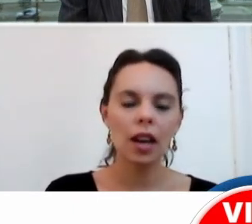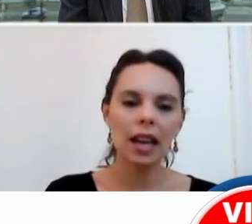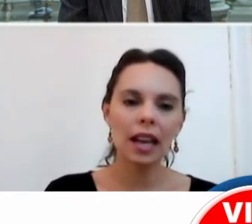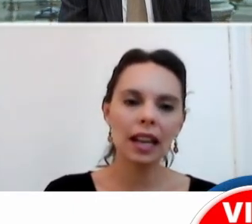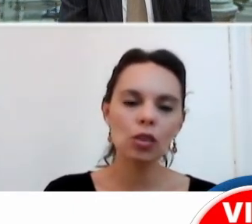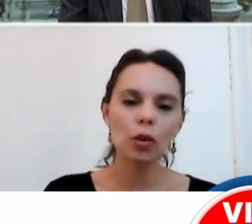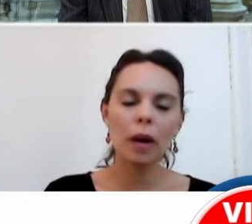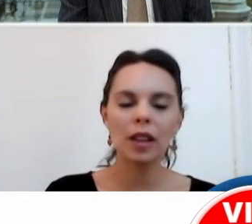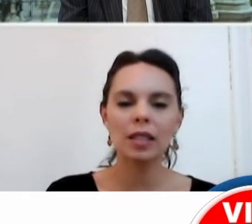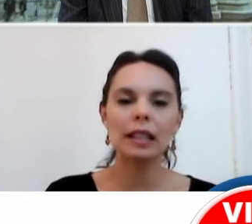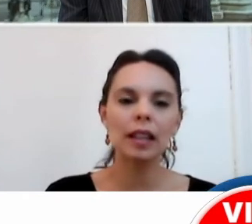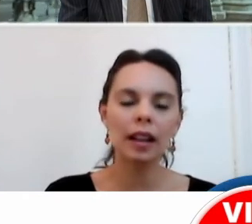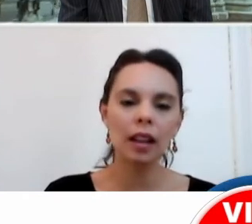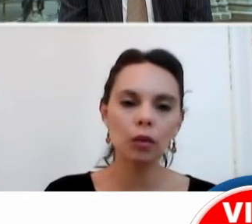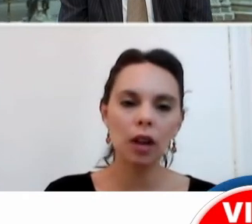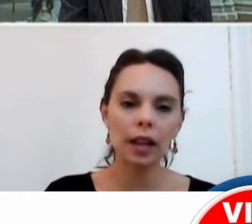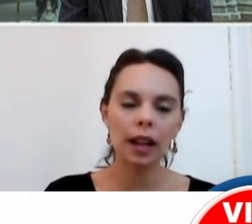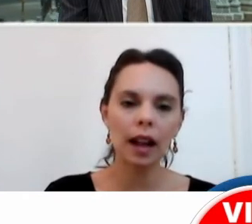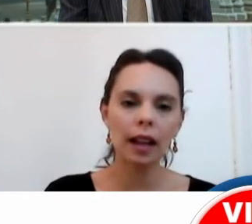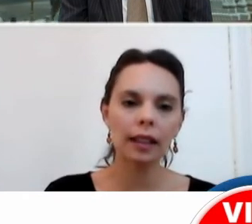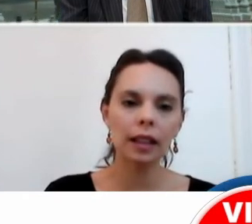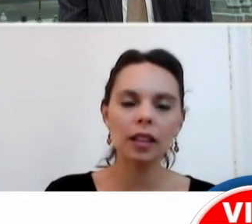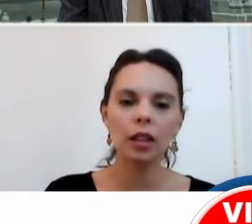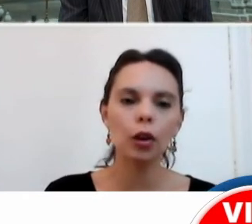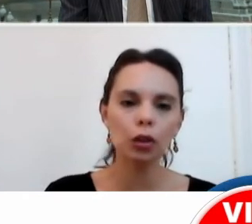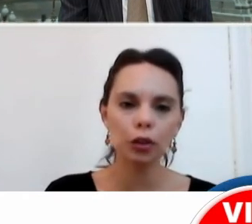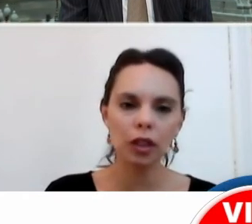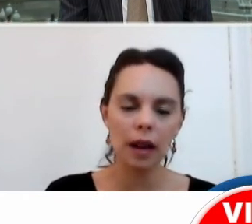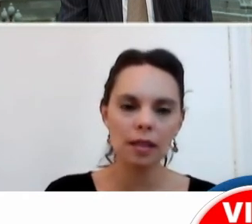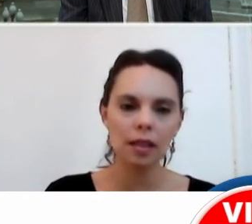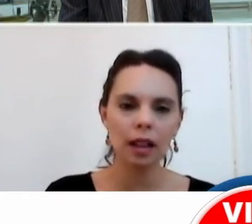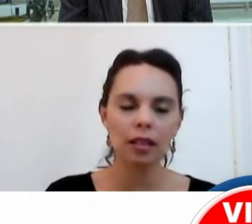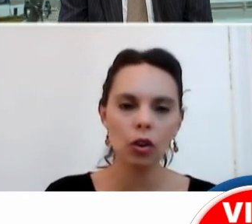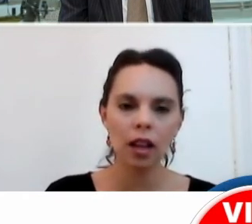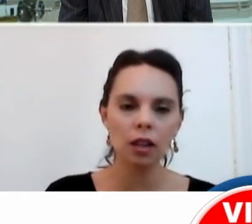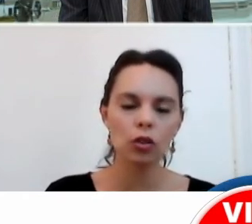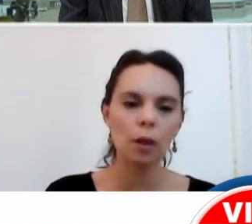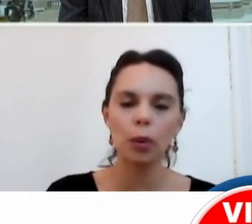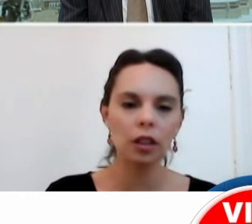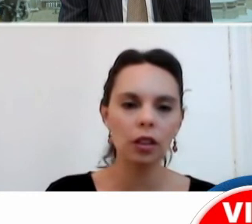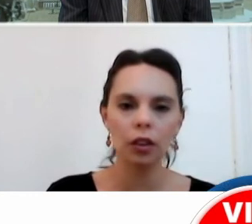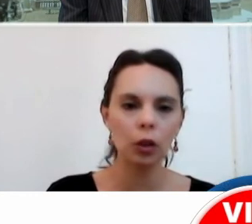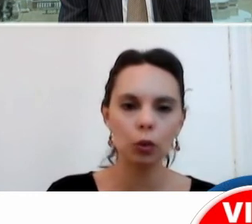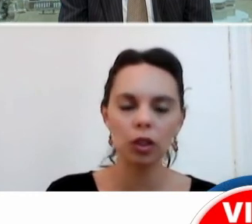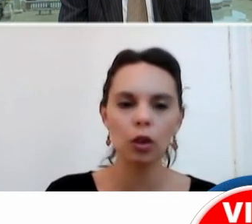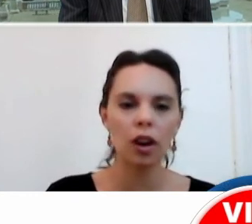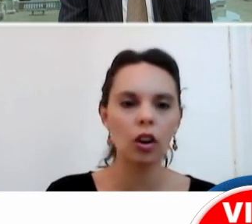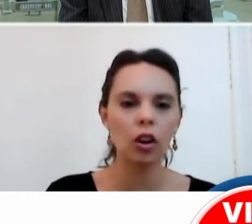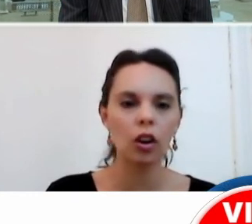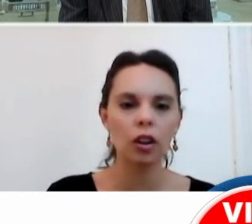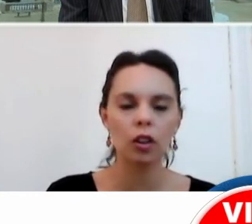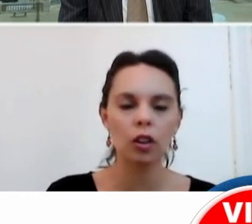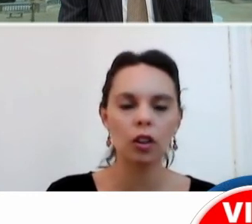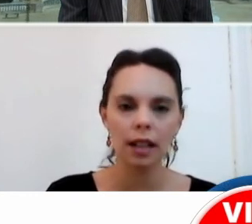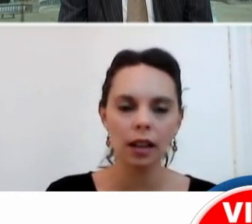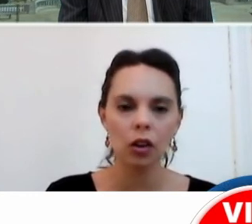Congreso, que eso va a facilitar de alguna manera el debate de otros temas que hasta ahora no se han podido discutir o en los que no